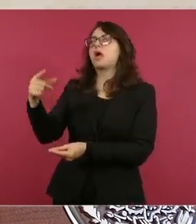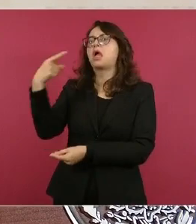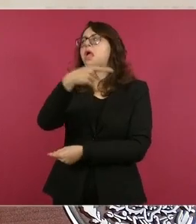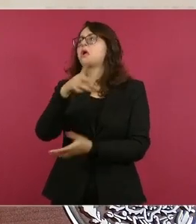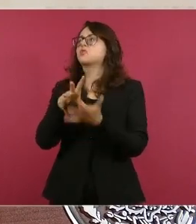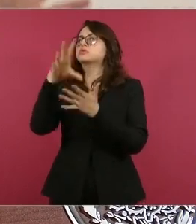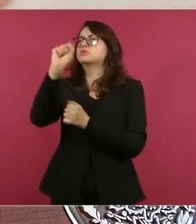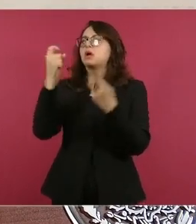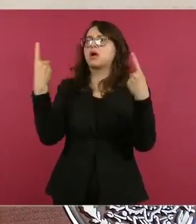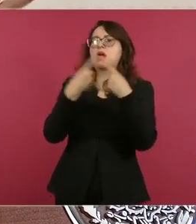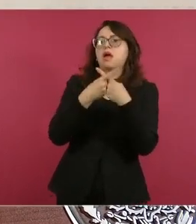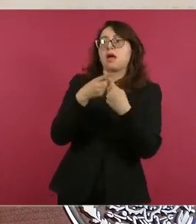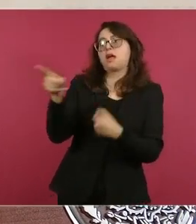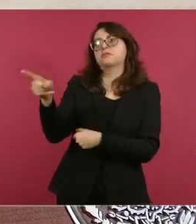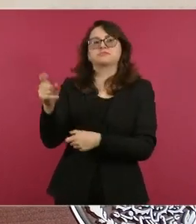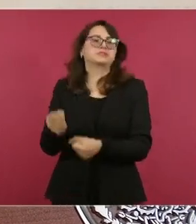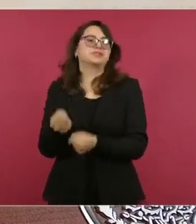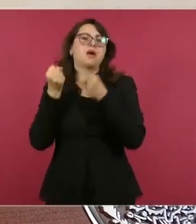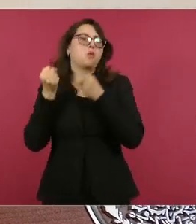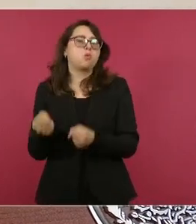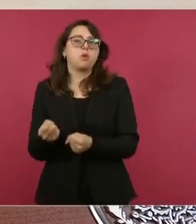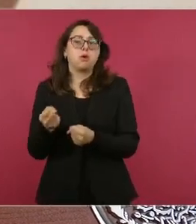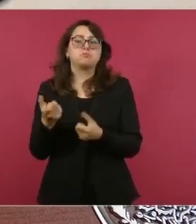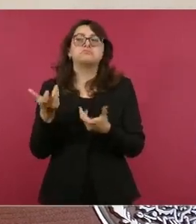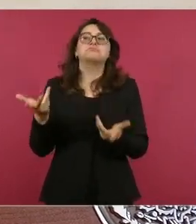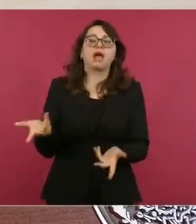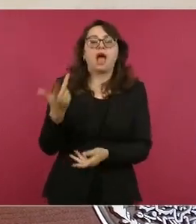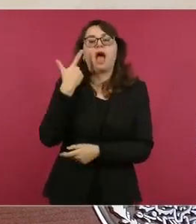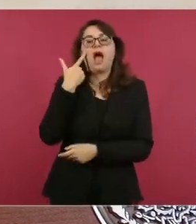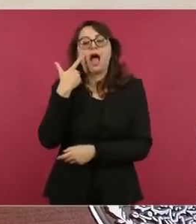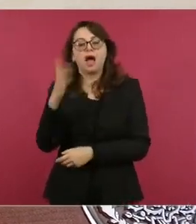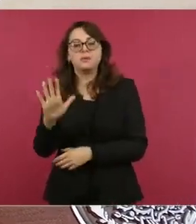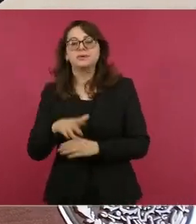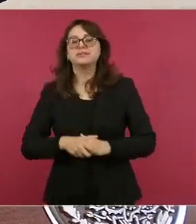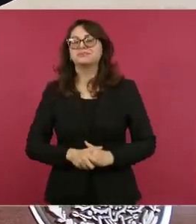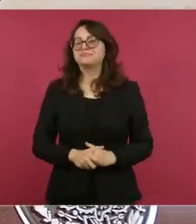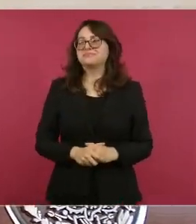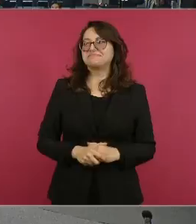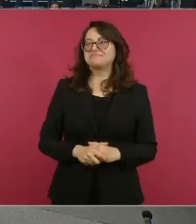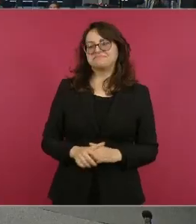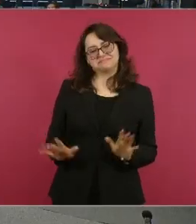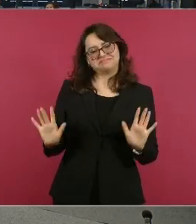O sea, lo que quiero es que Diego Valadez, por ejemplo,